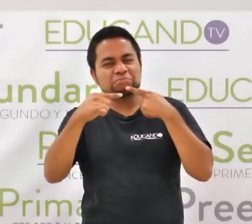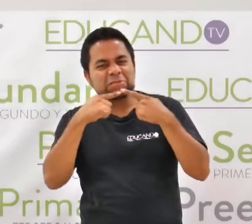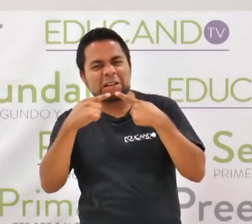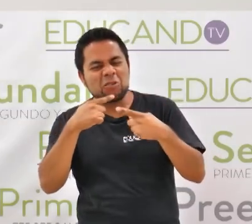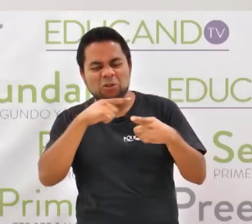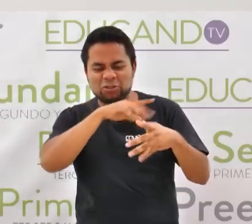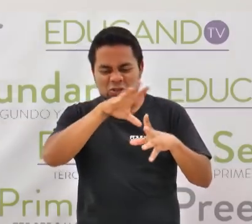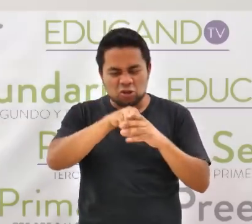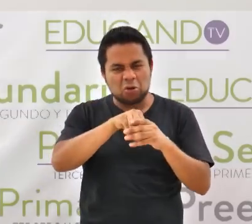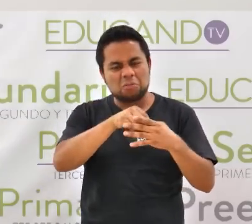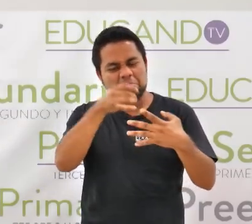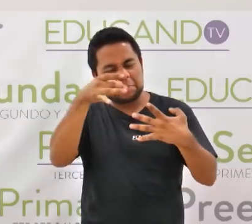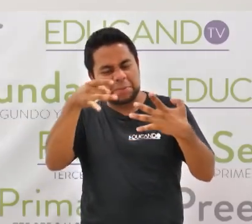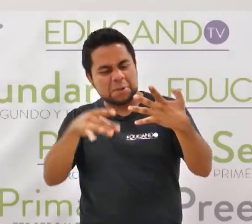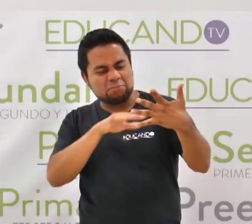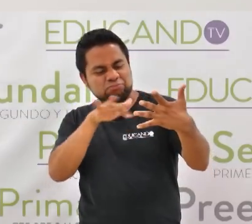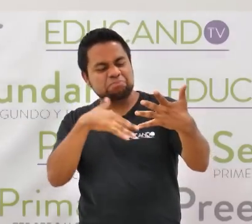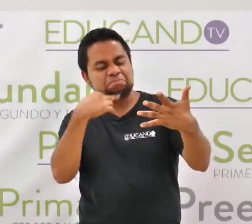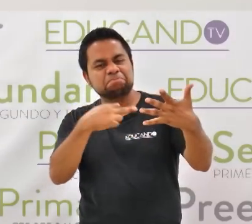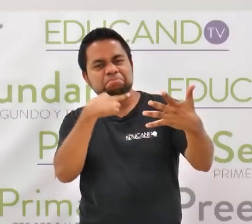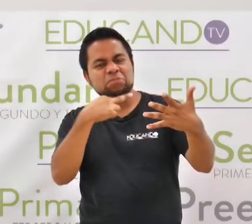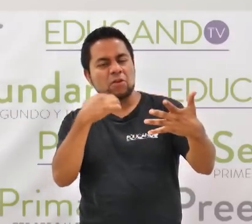los diálogos.